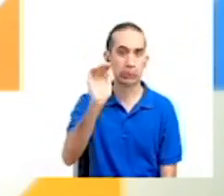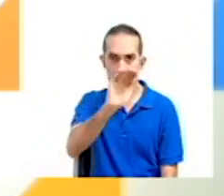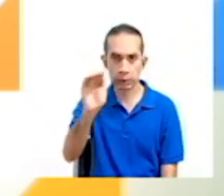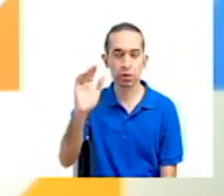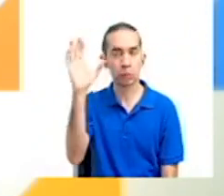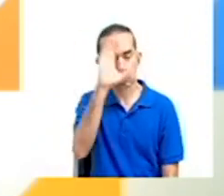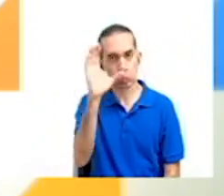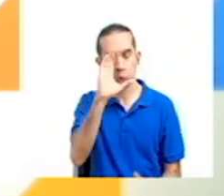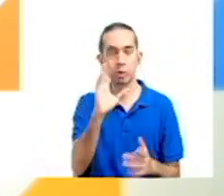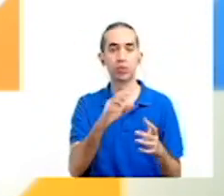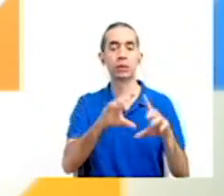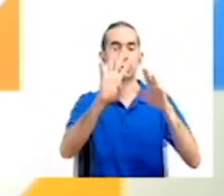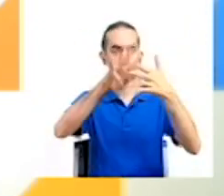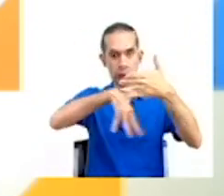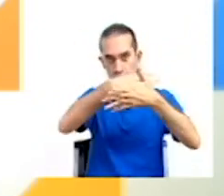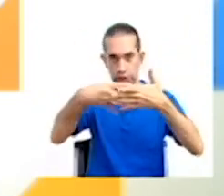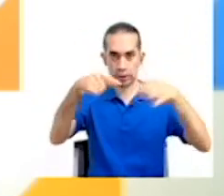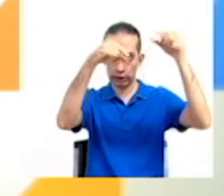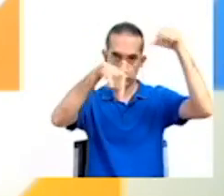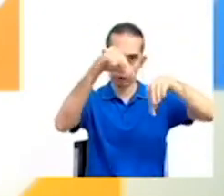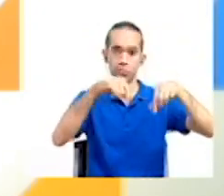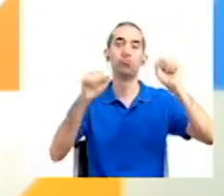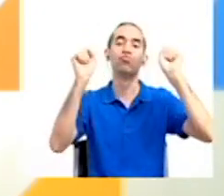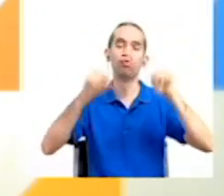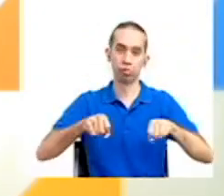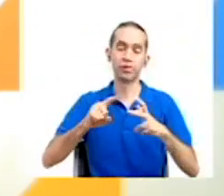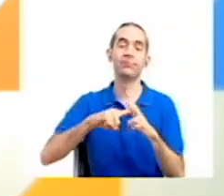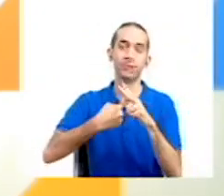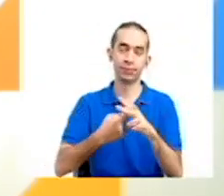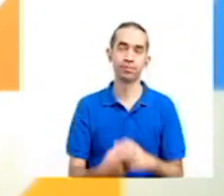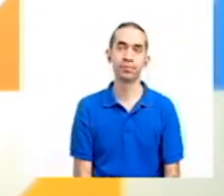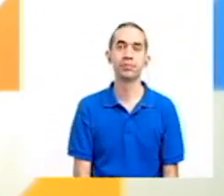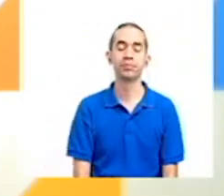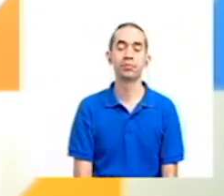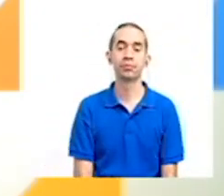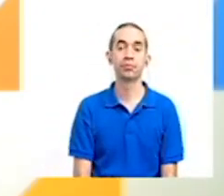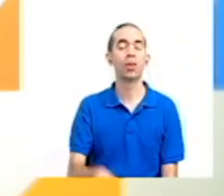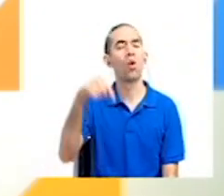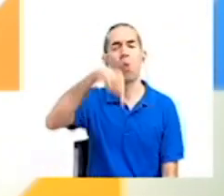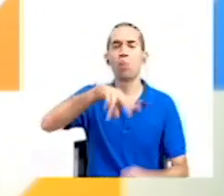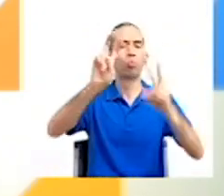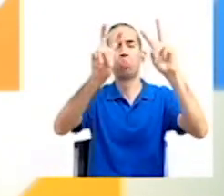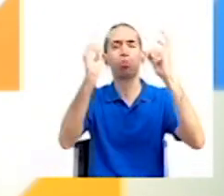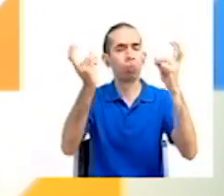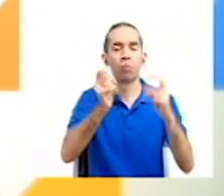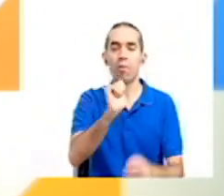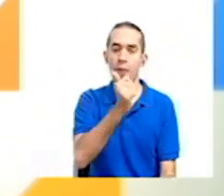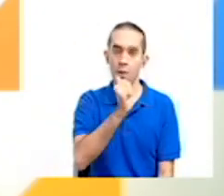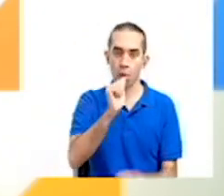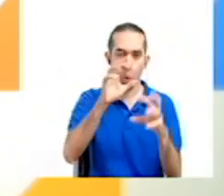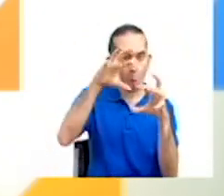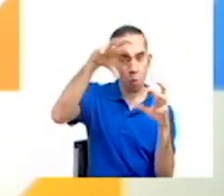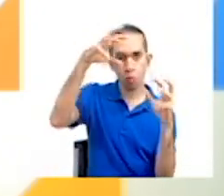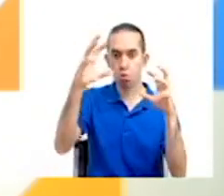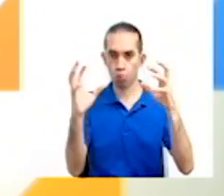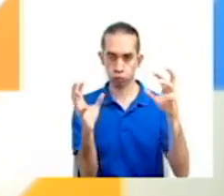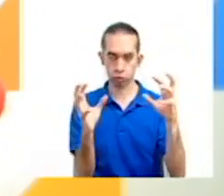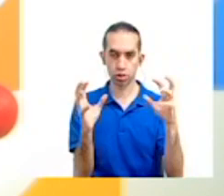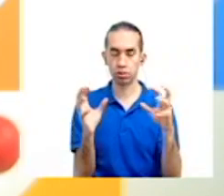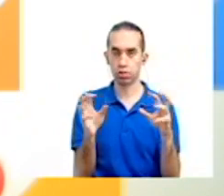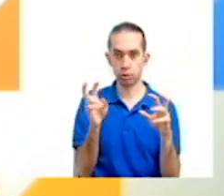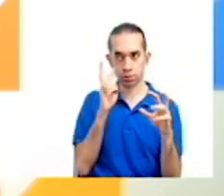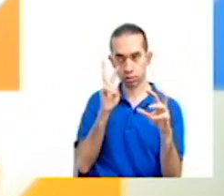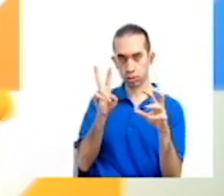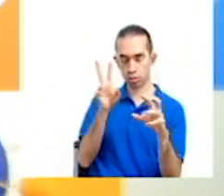para que podamos comenzar. Ahora, vamos a ver hoy la molécula del agua y todas las características